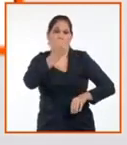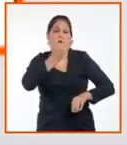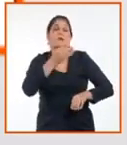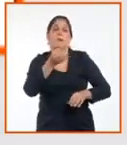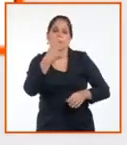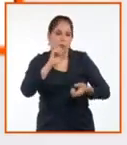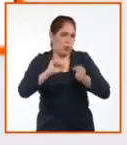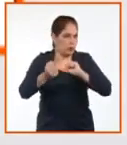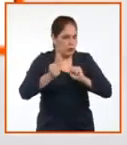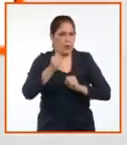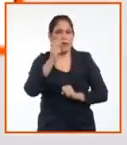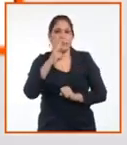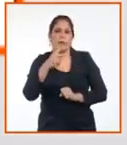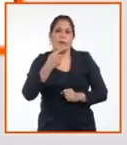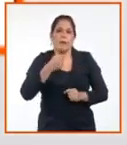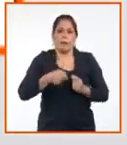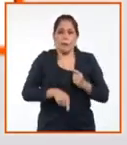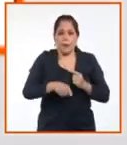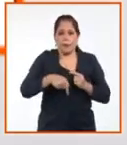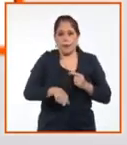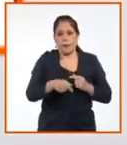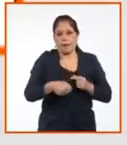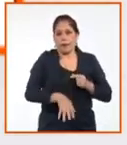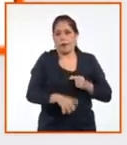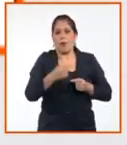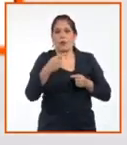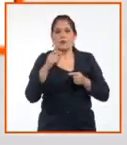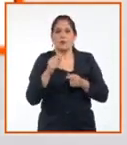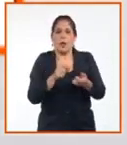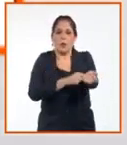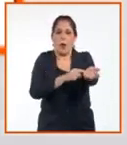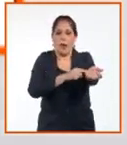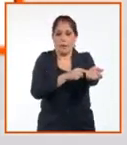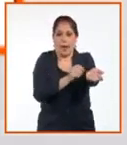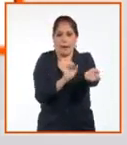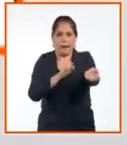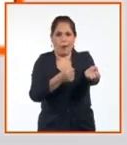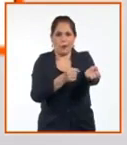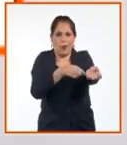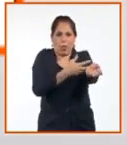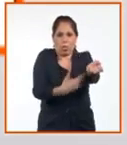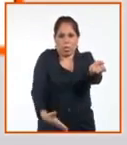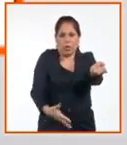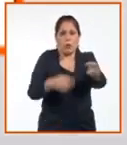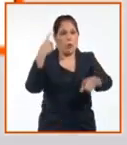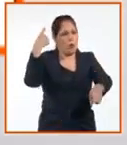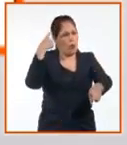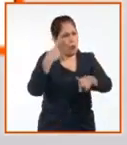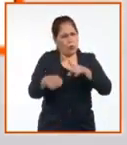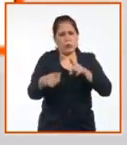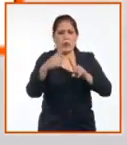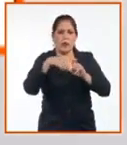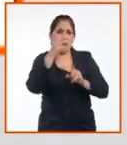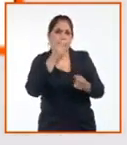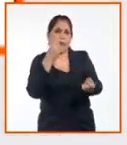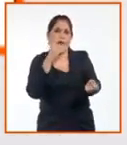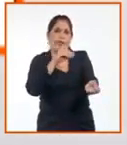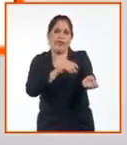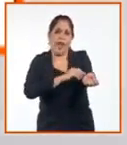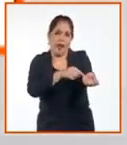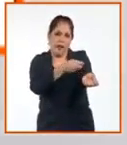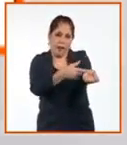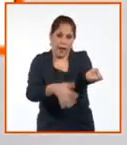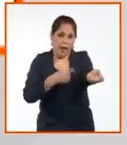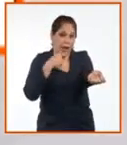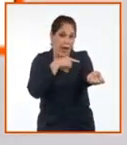también dos diuréticos hay un anticoagulante la warfarina está la metformina para el tratamiento de la diabetes está